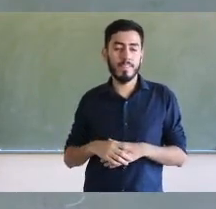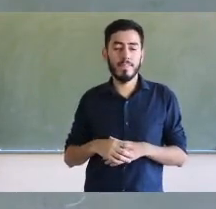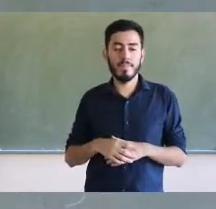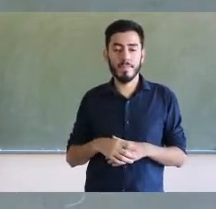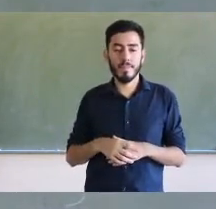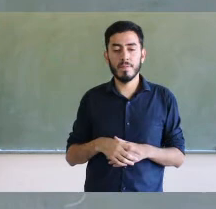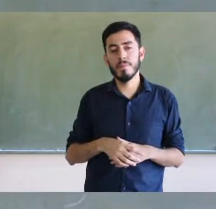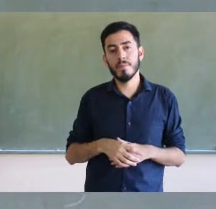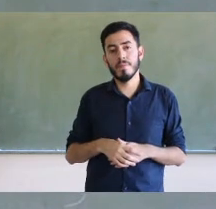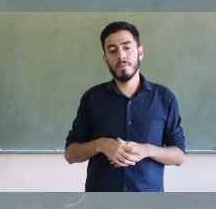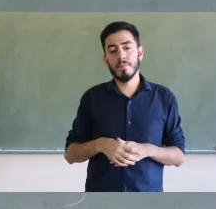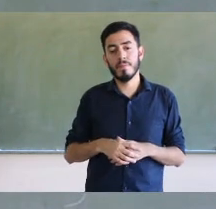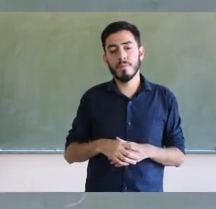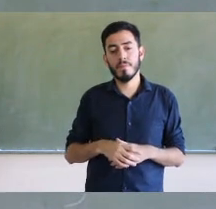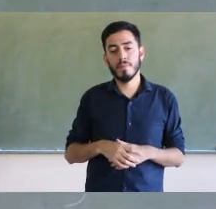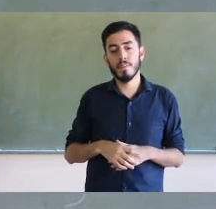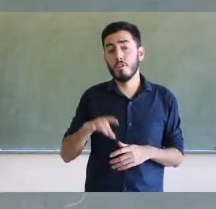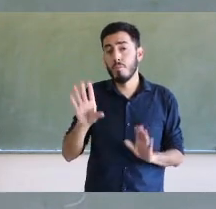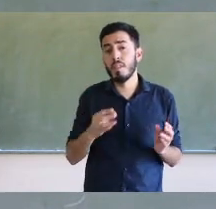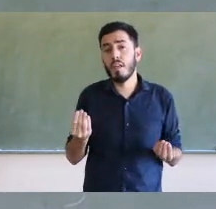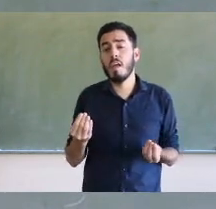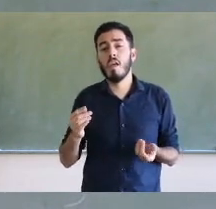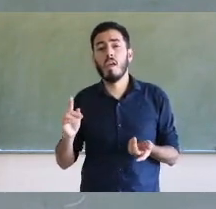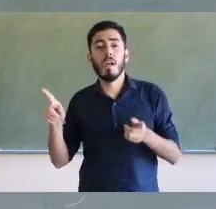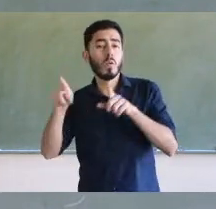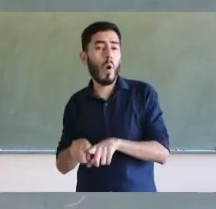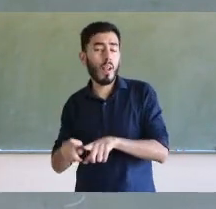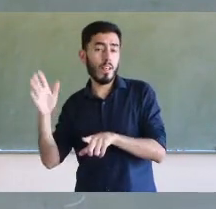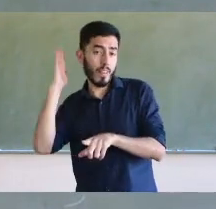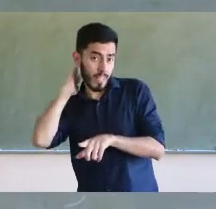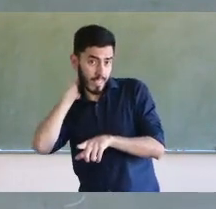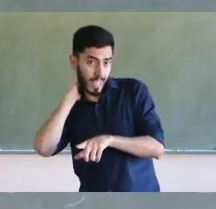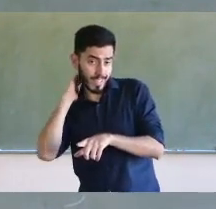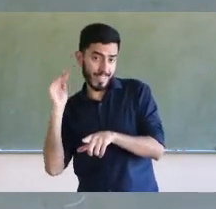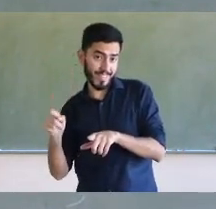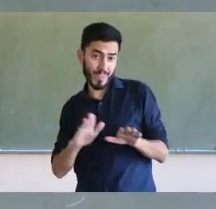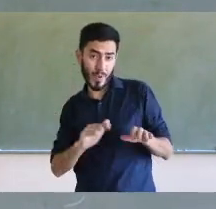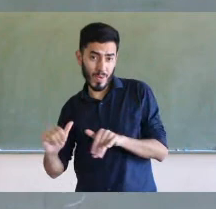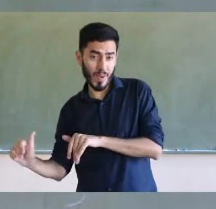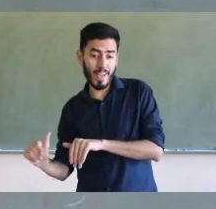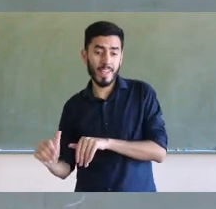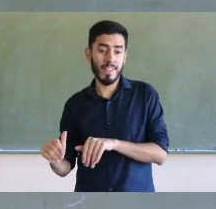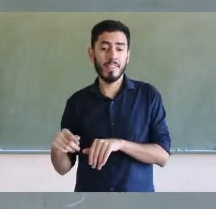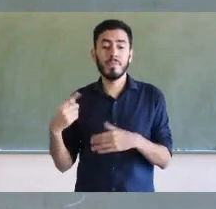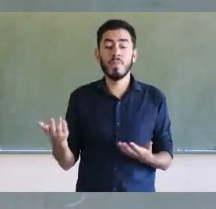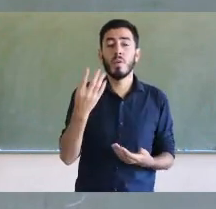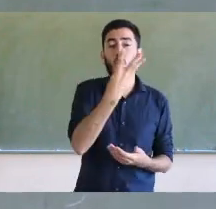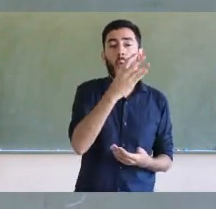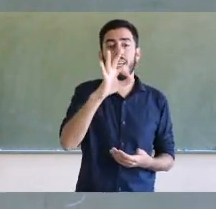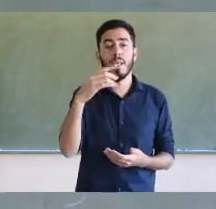¿sí? ¿Qué nos queda hacer? Escribir el mismo denominador 16, ¿sí? Y hacer la resta,